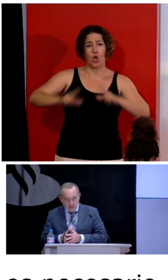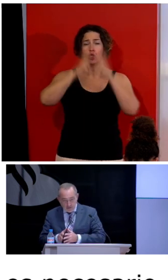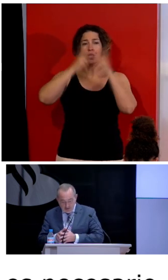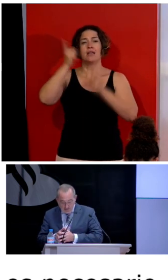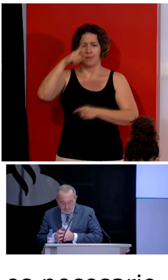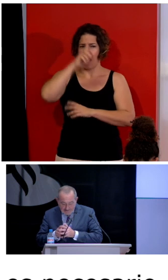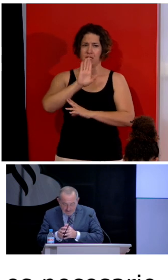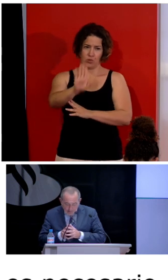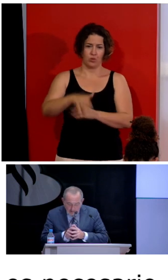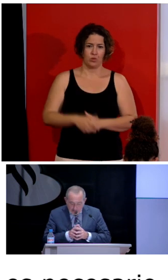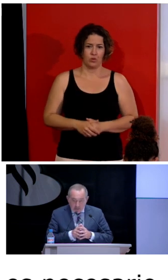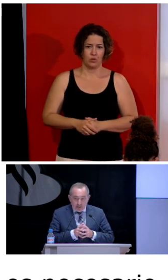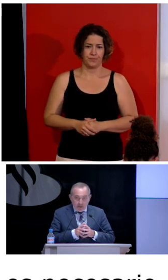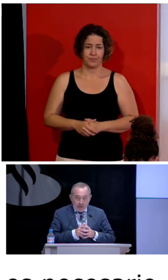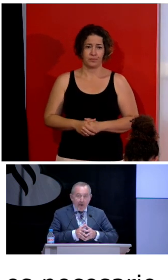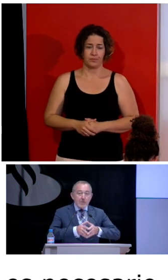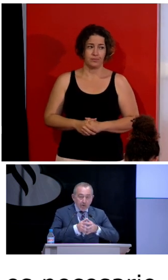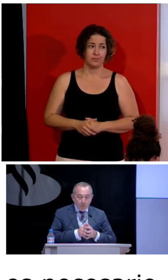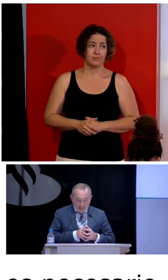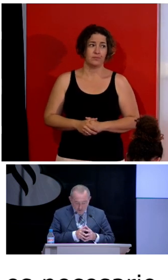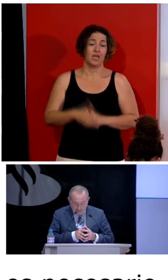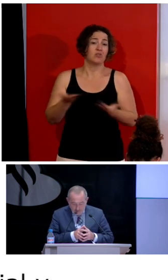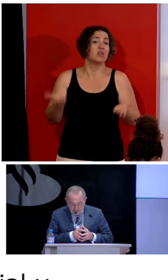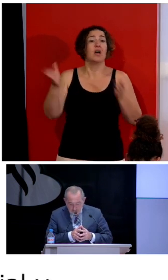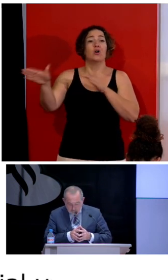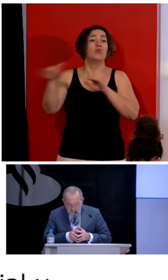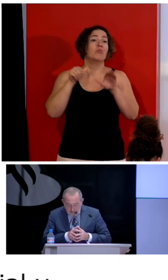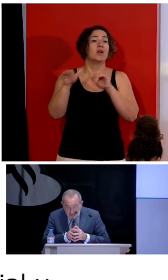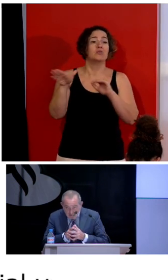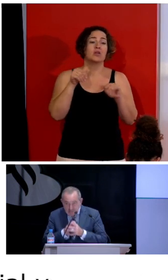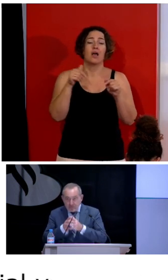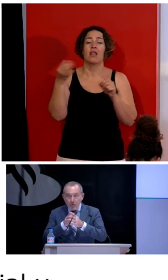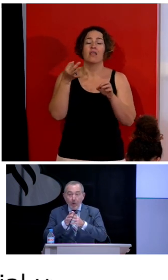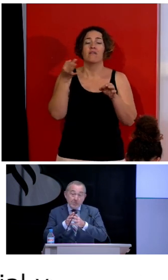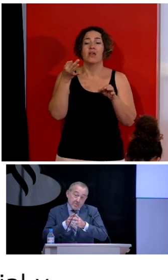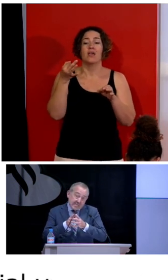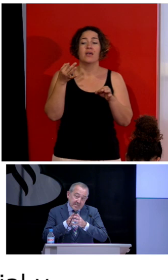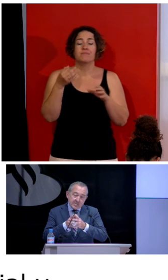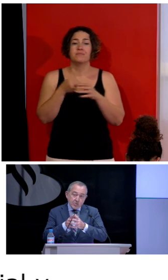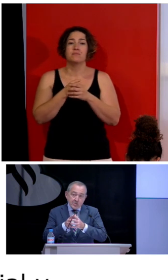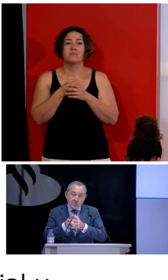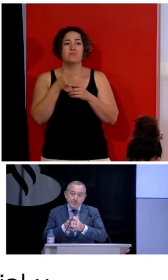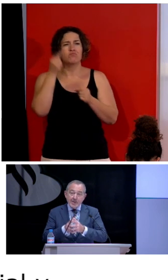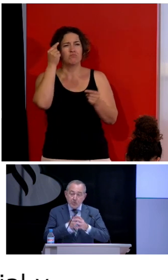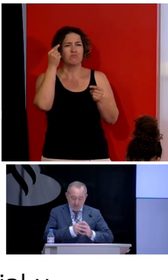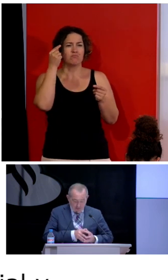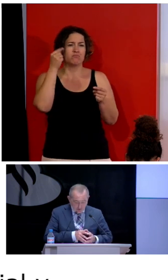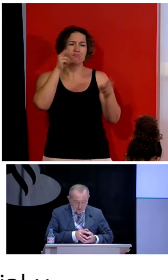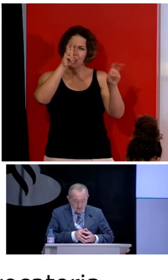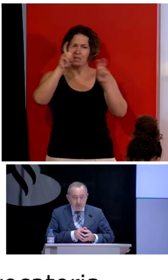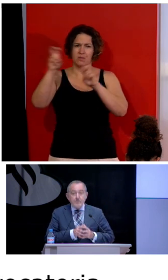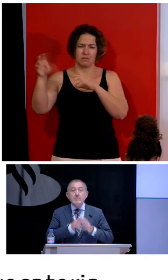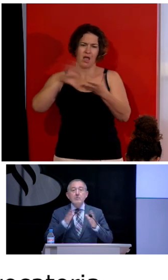actitudinal, para la cual a una convocatoria deben tomarse las siguientes cuestiones para su